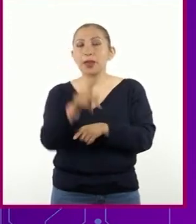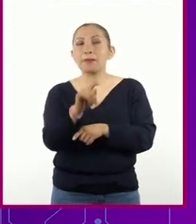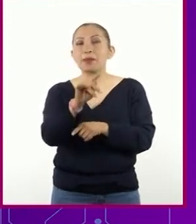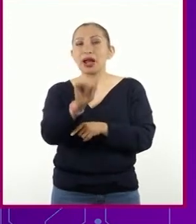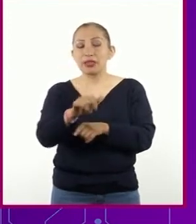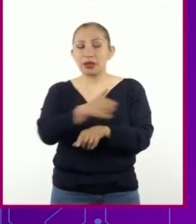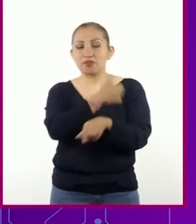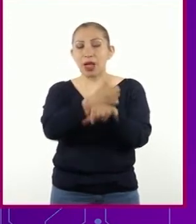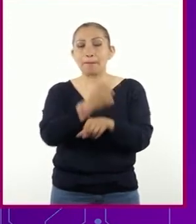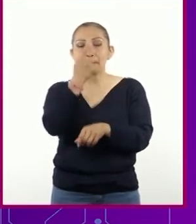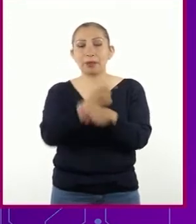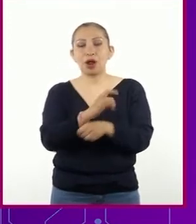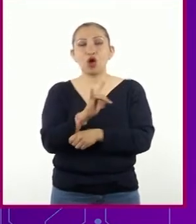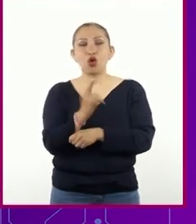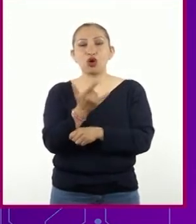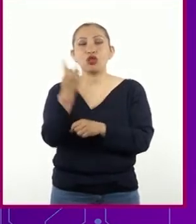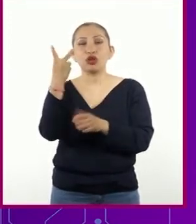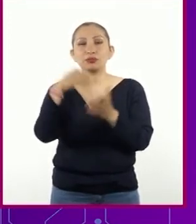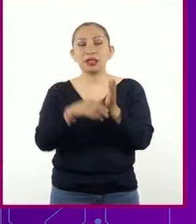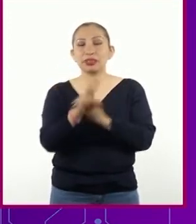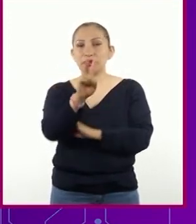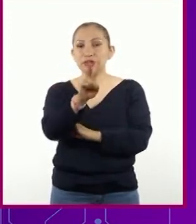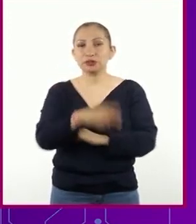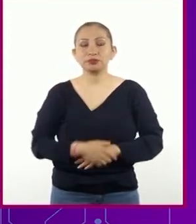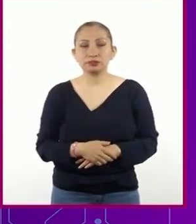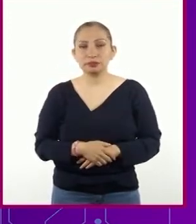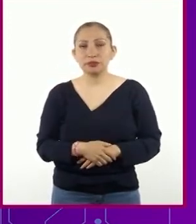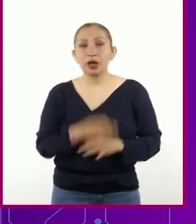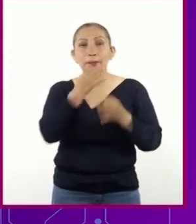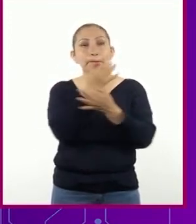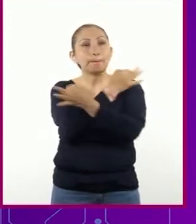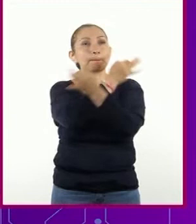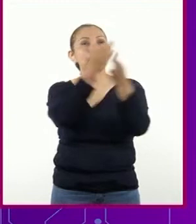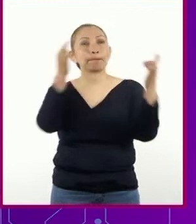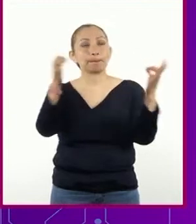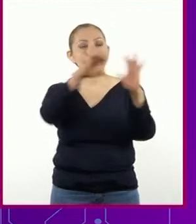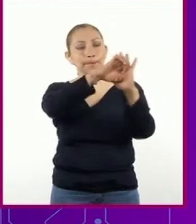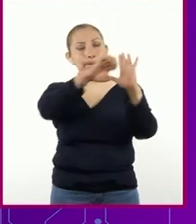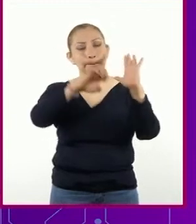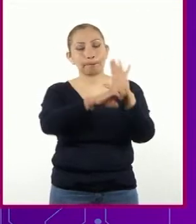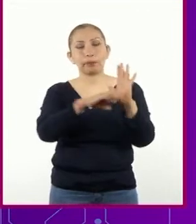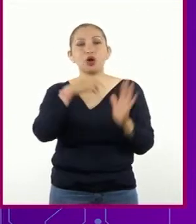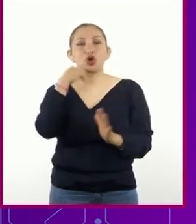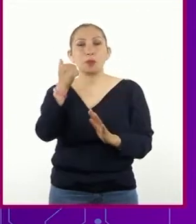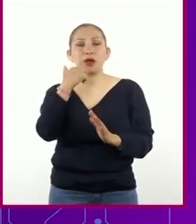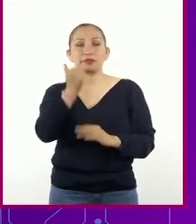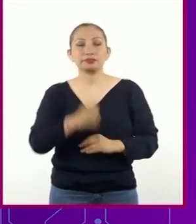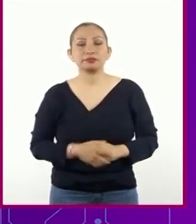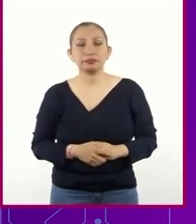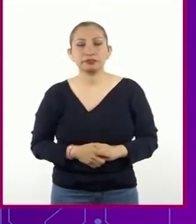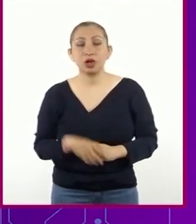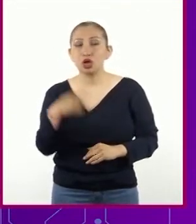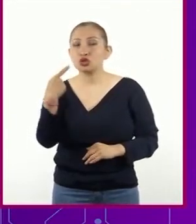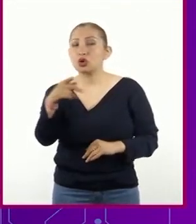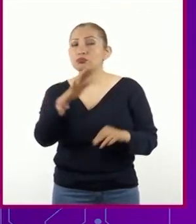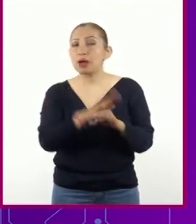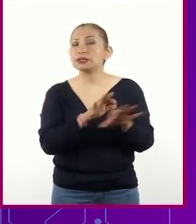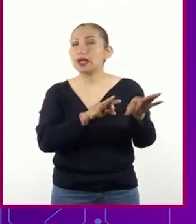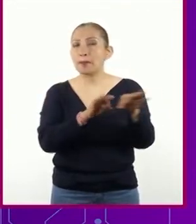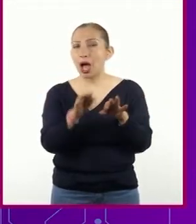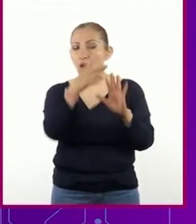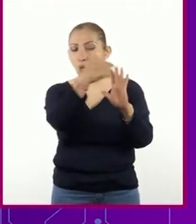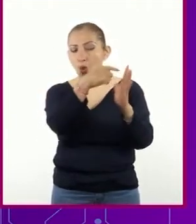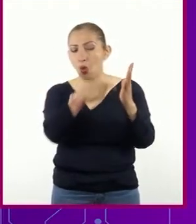quedó instituida el 1 de julio de 2002. Con la publicación del Estatuto de Roma. Sus principales